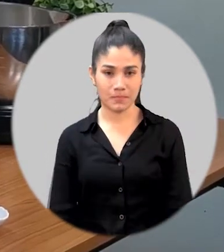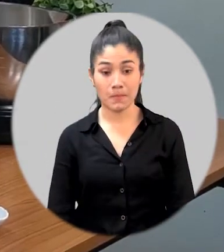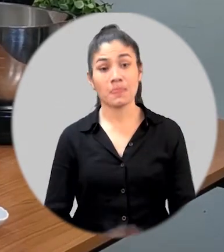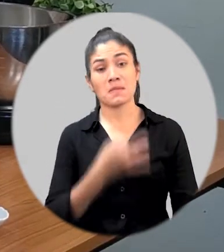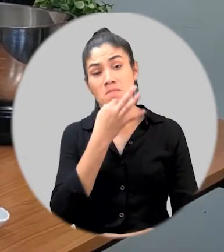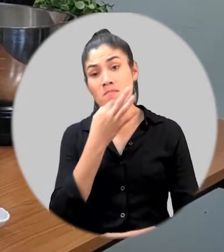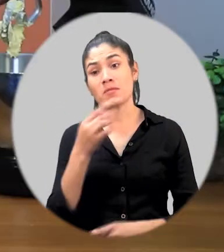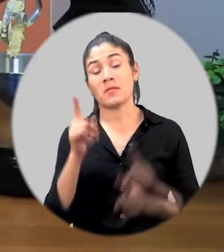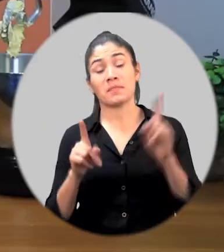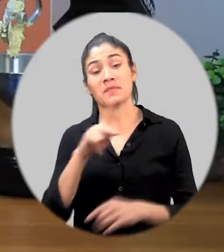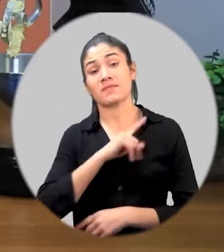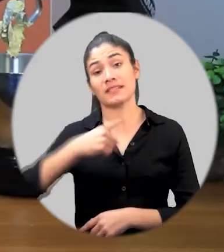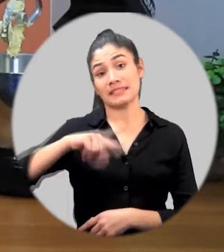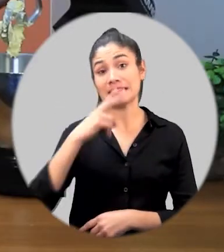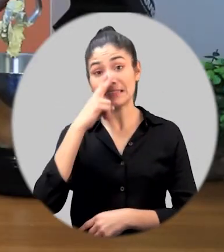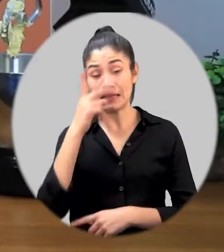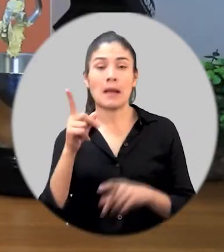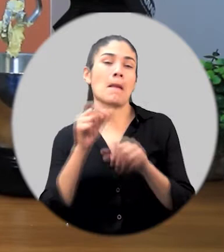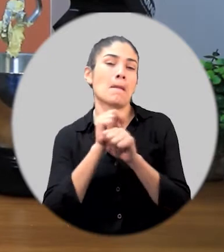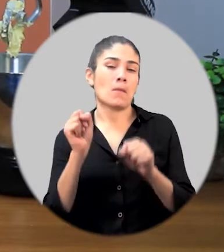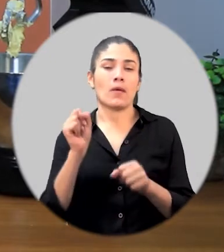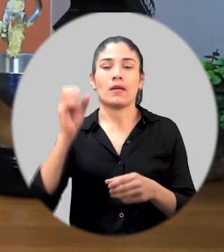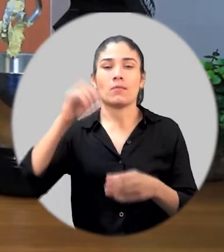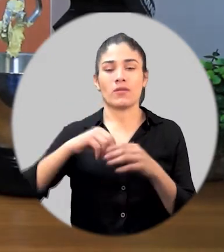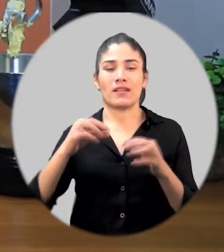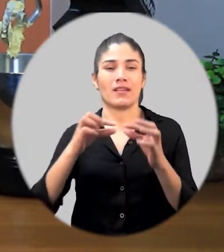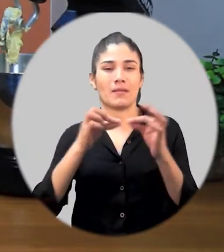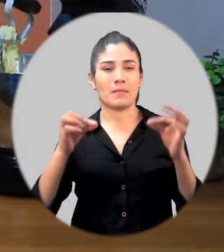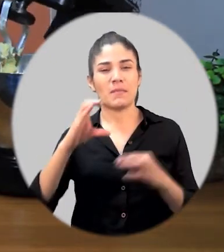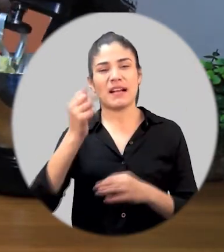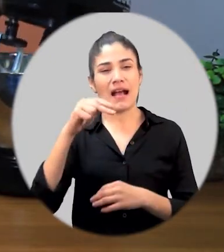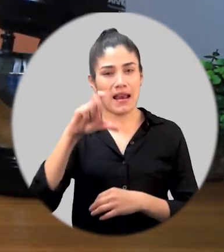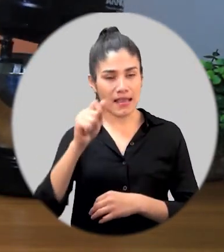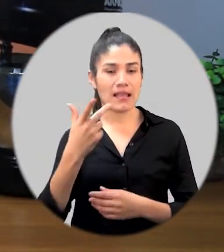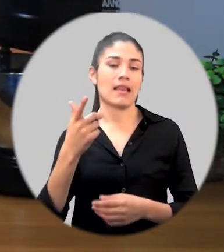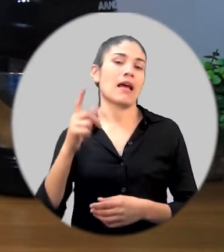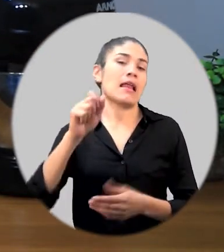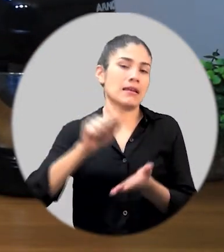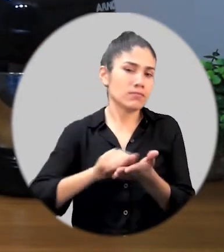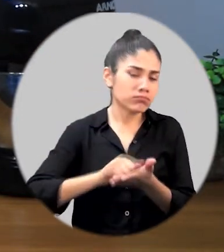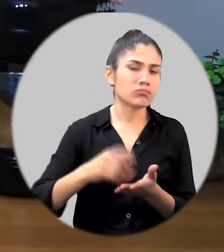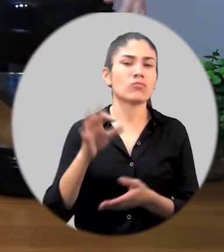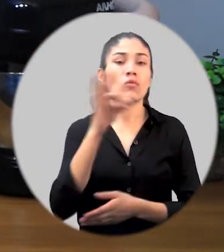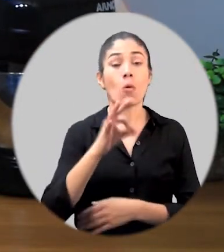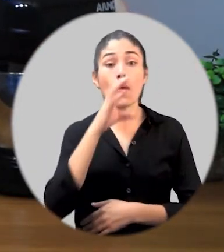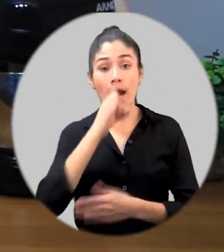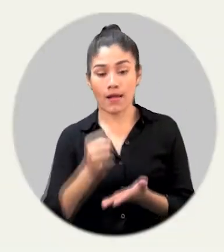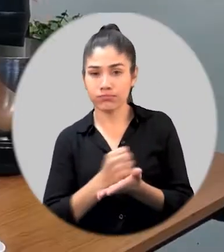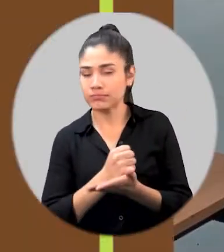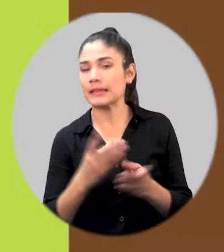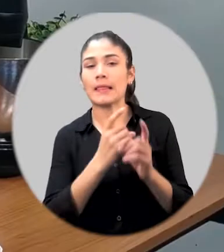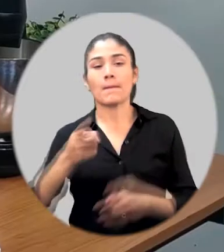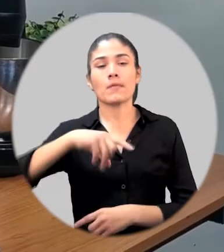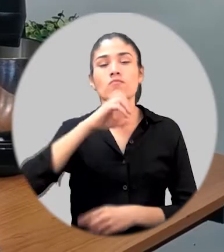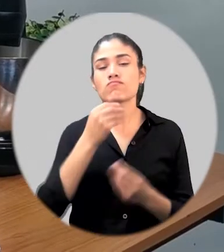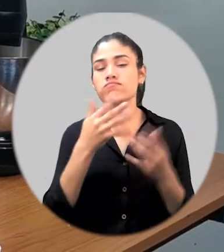Si quieren, ustedes se pueden inspirar y ponerle canela, limón, naranja, ralladuras para que tenga otros sabores. En